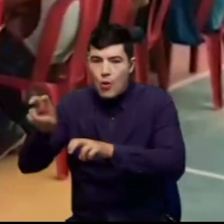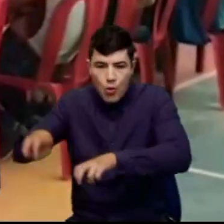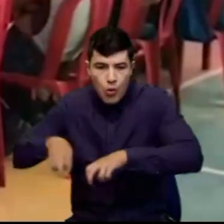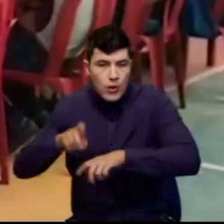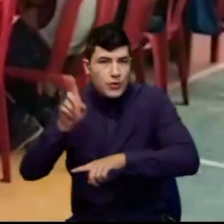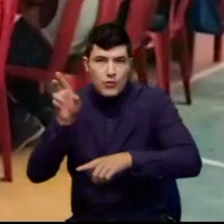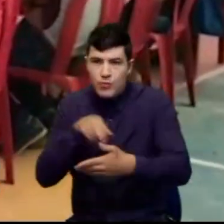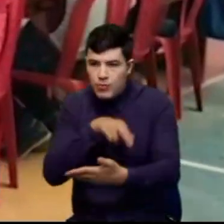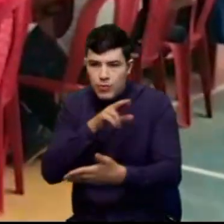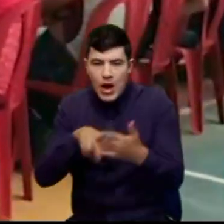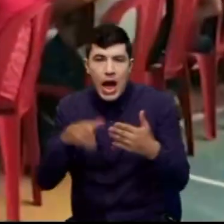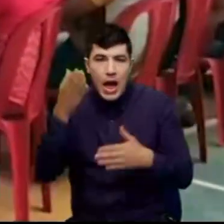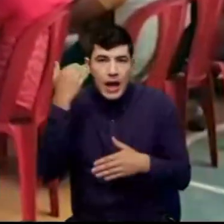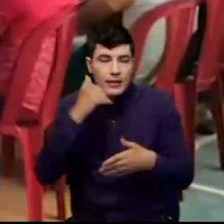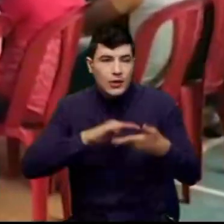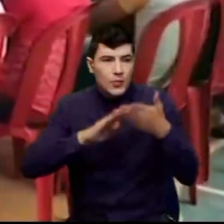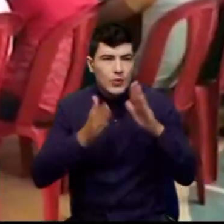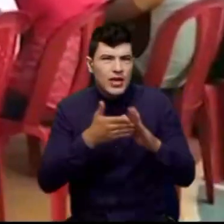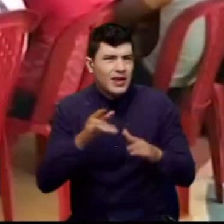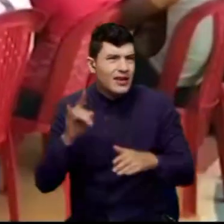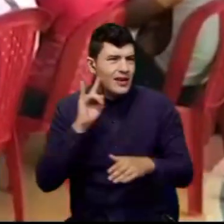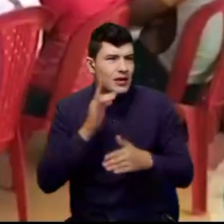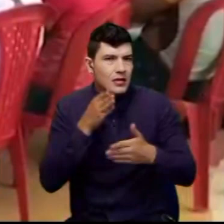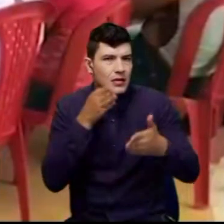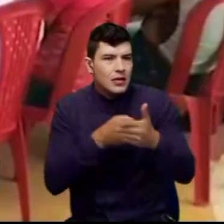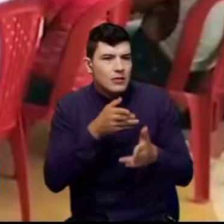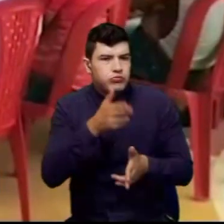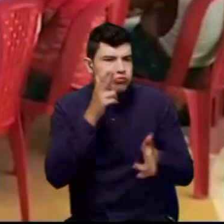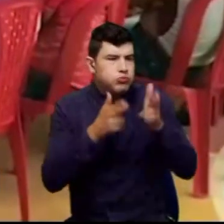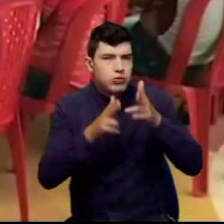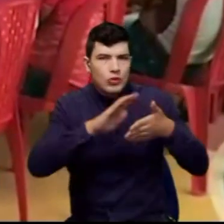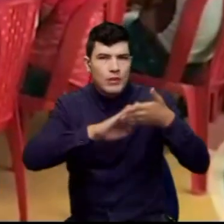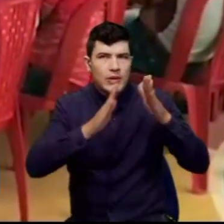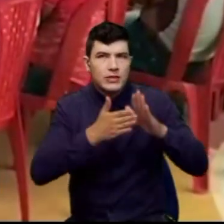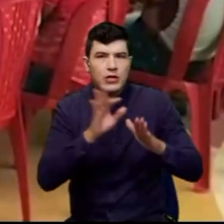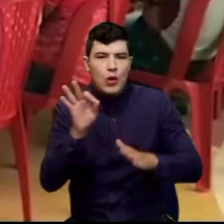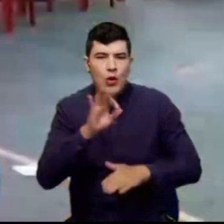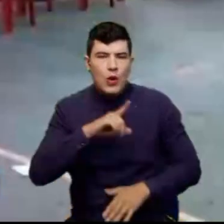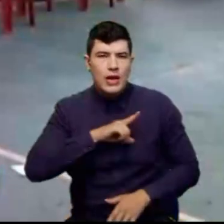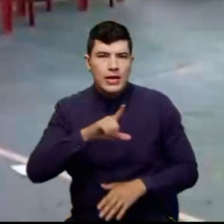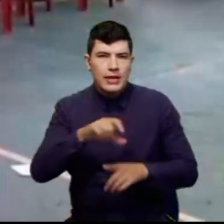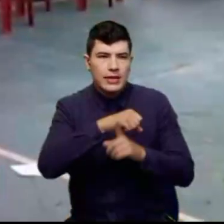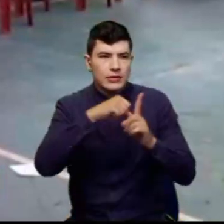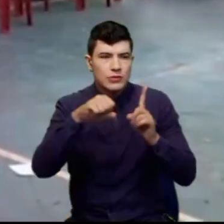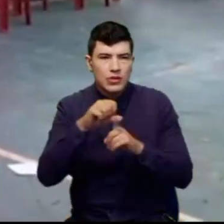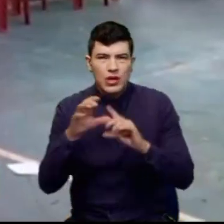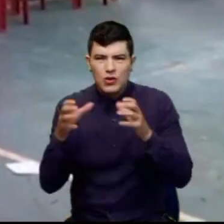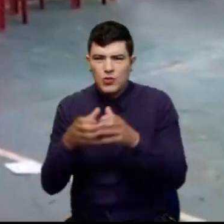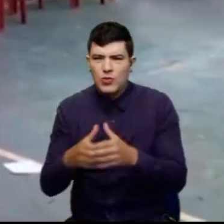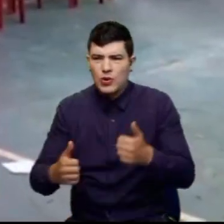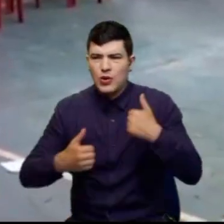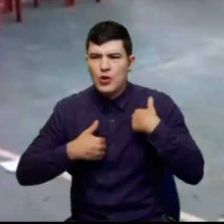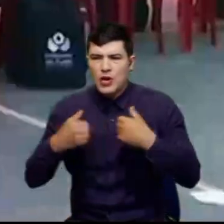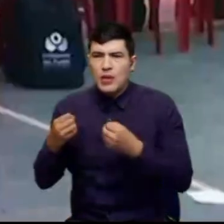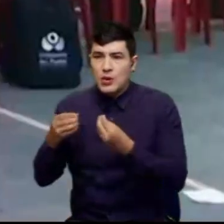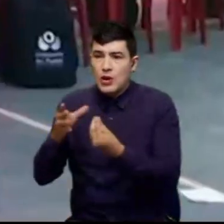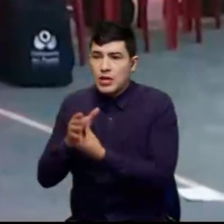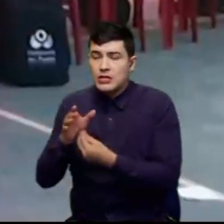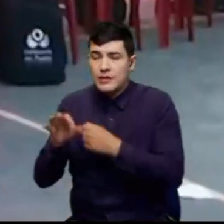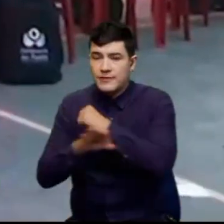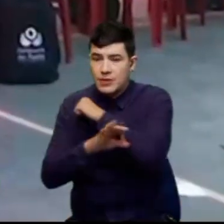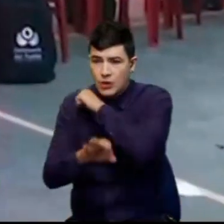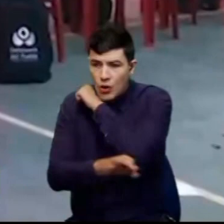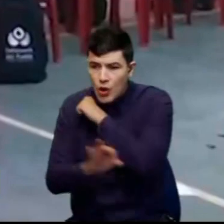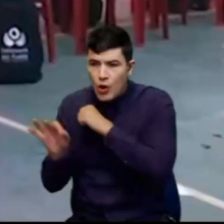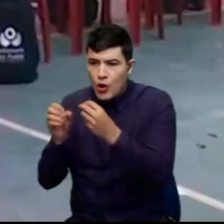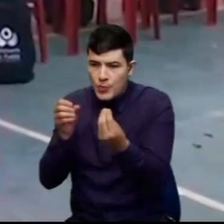informe indica que la comunidad denunció disparos indiscriminados contra campesinos y líderes sociales, operaciones militares indiscriminadas, torturas físicas y